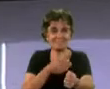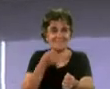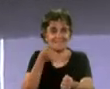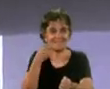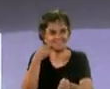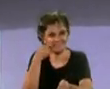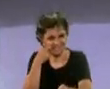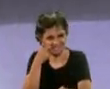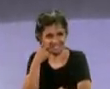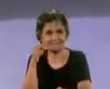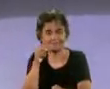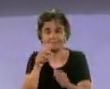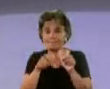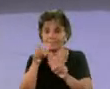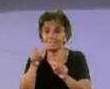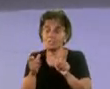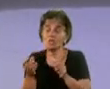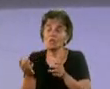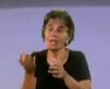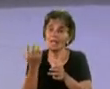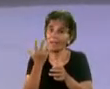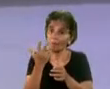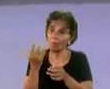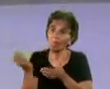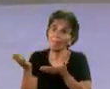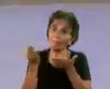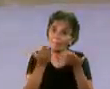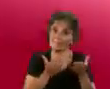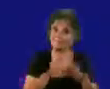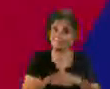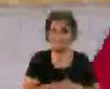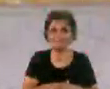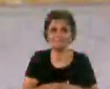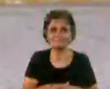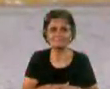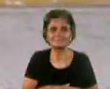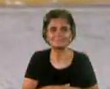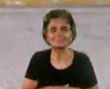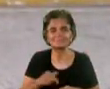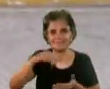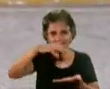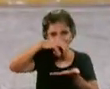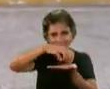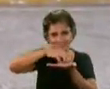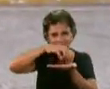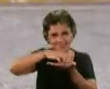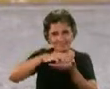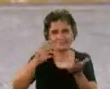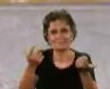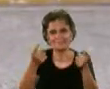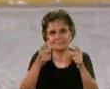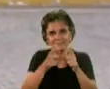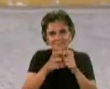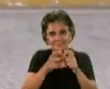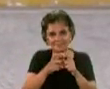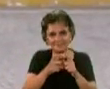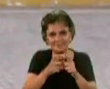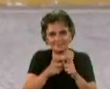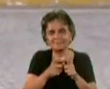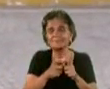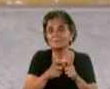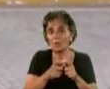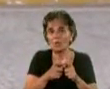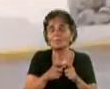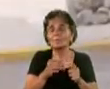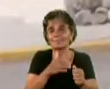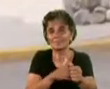quieran sumarse, aún lo pueden hacer. Nos encontramos acá en el Centro de Convenciones Monseñor Angelelli con un